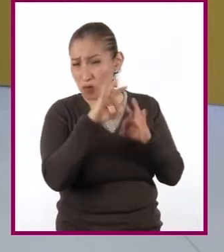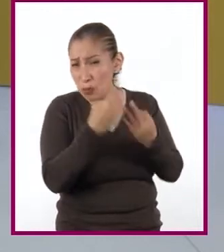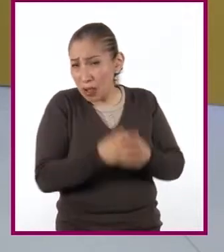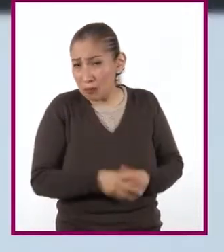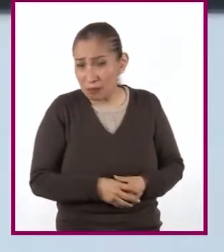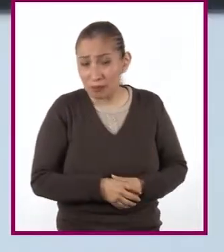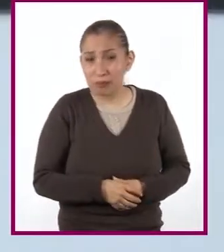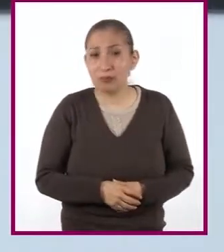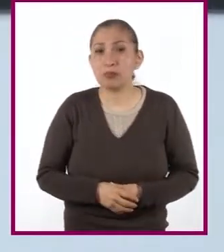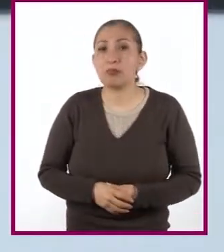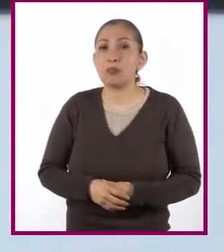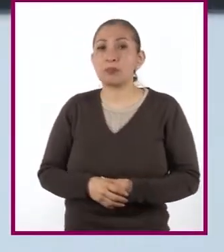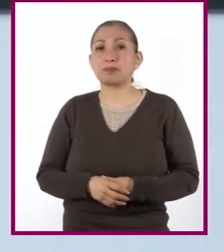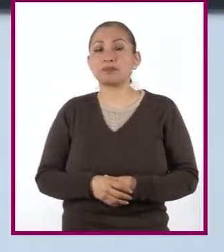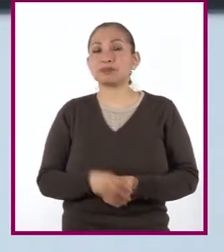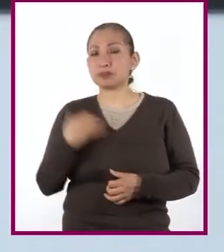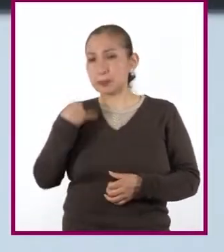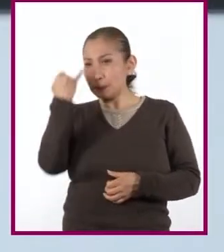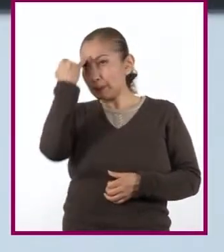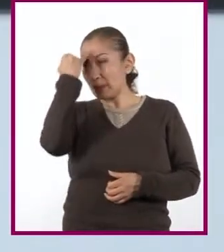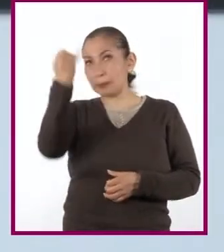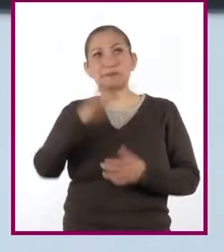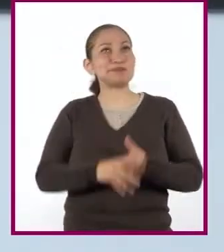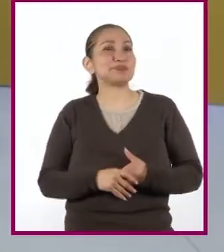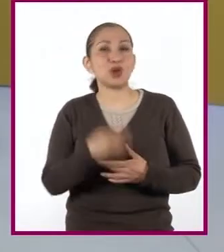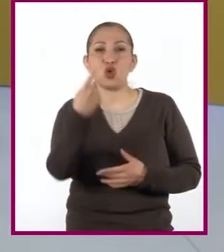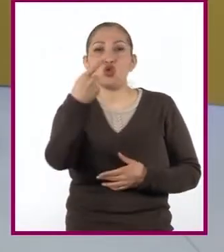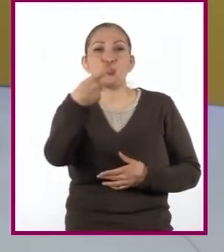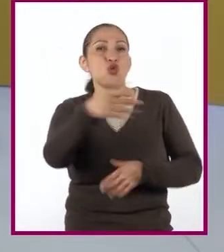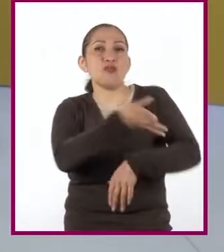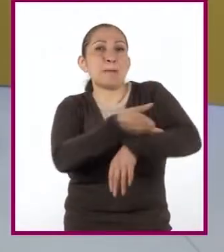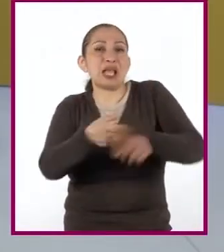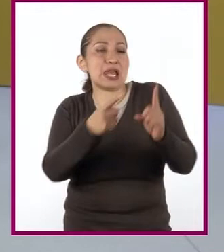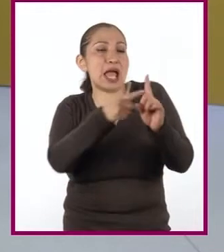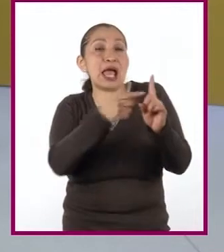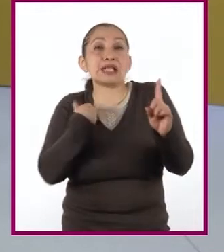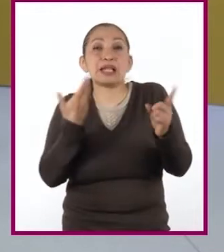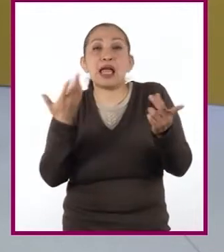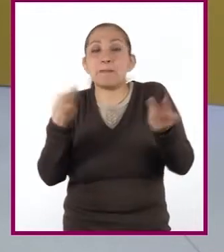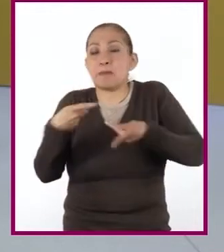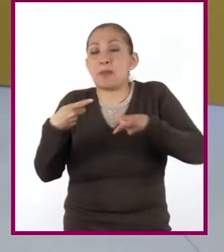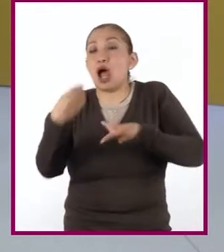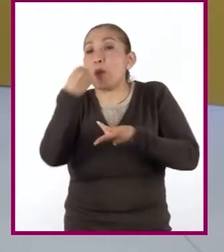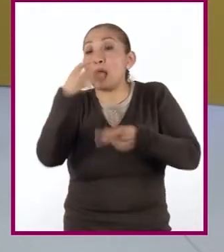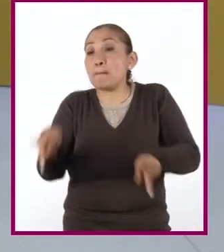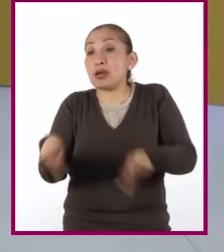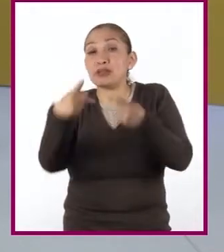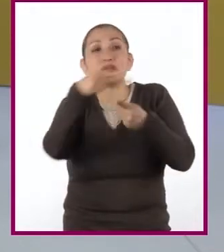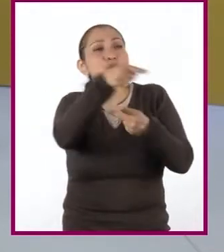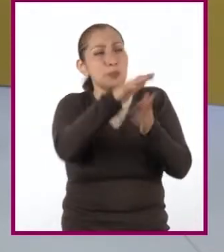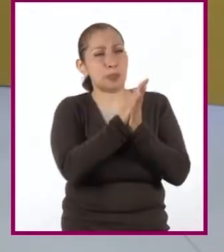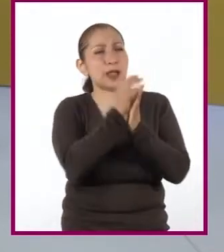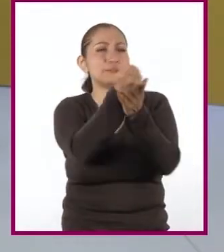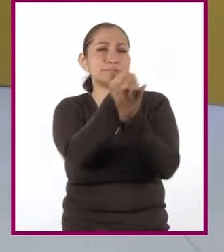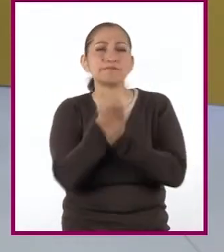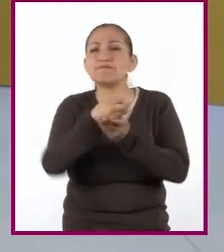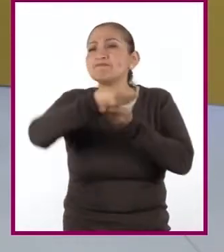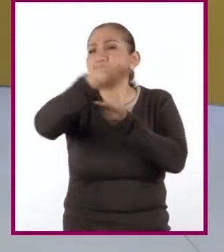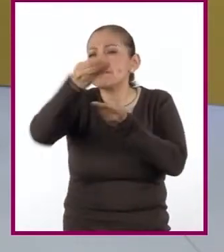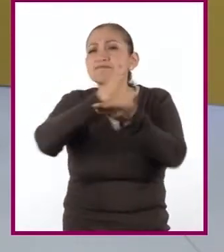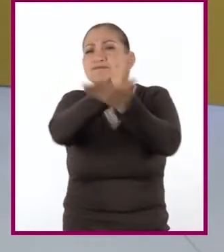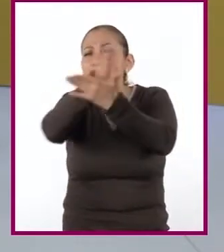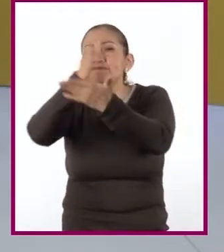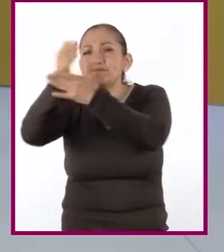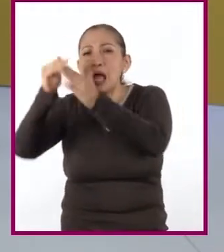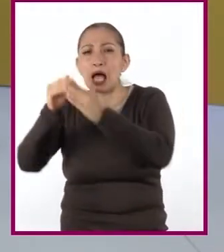modo? Imagina que un pariente tuyo hace comida para vender y te pide que tú la repartas de casa en